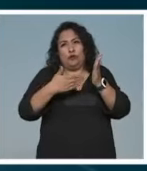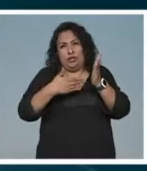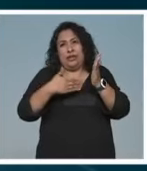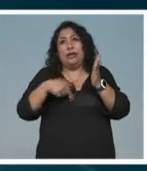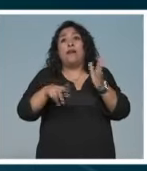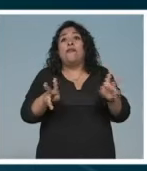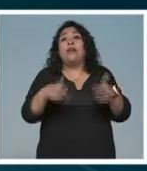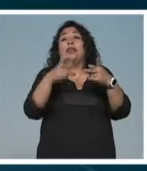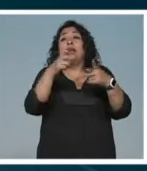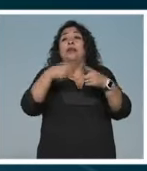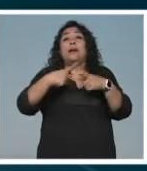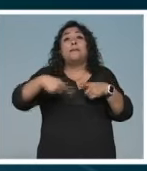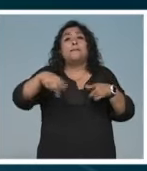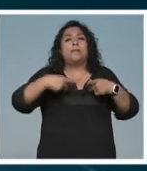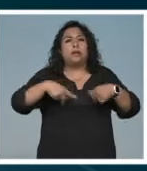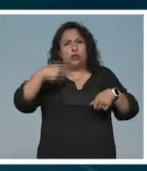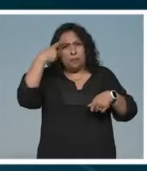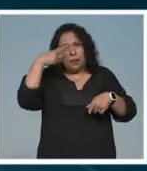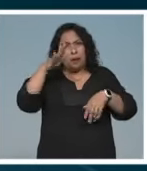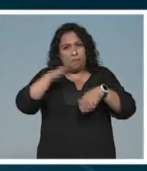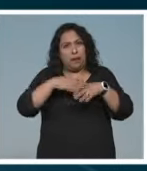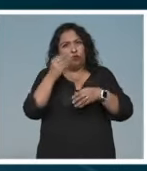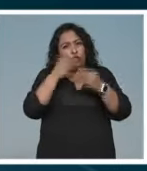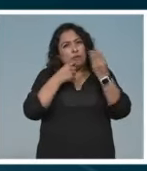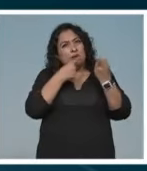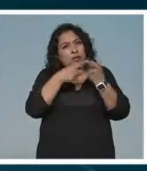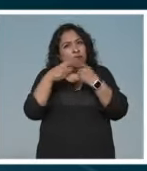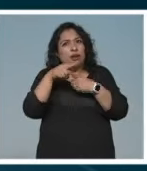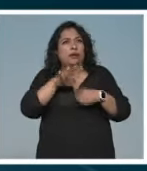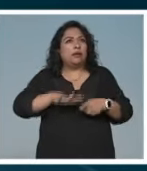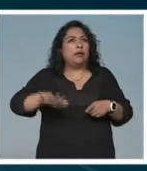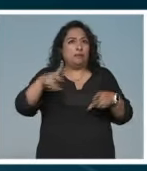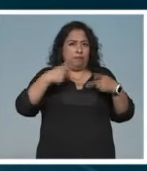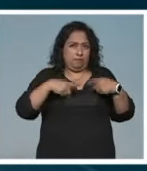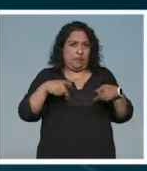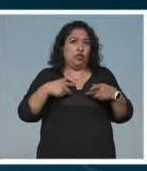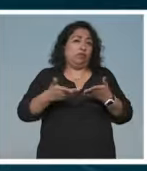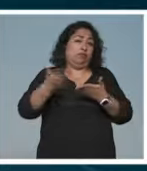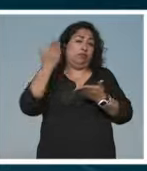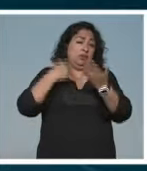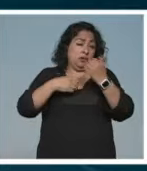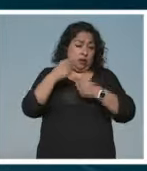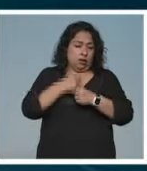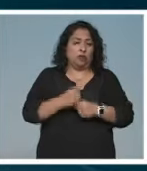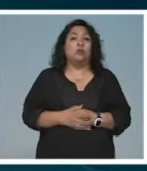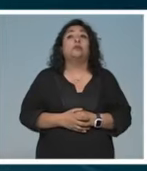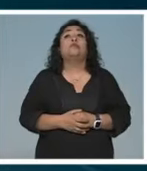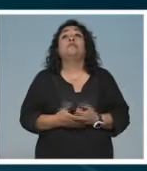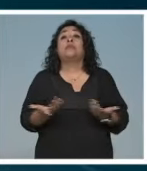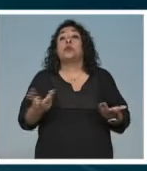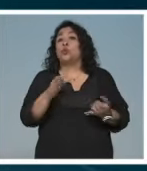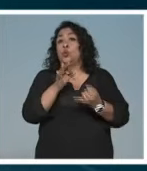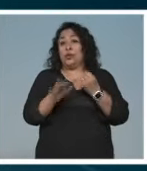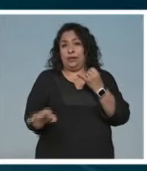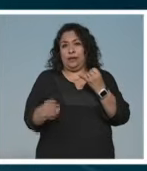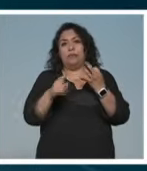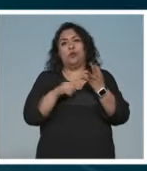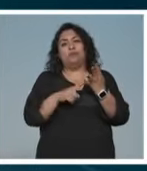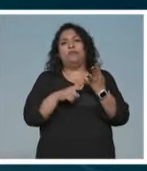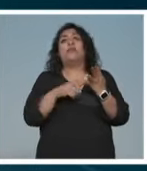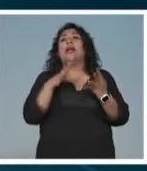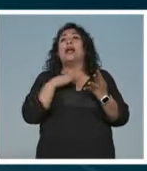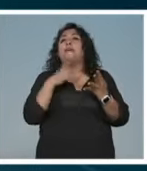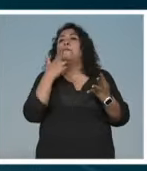en venta al público para ampliar la dieta alimentaria de la población de esa época. Para cerrar, Novo ofrece